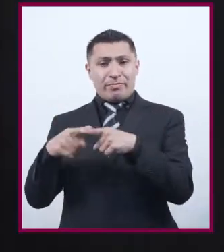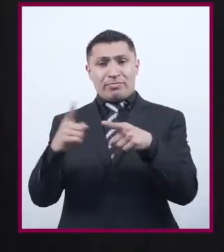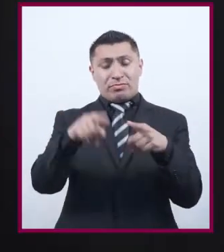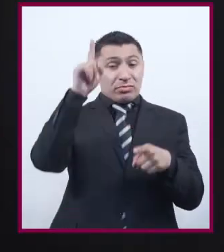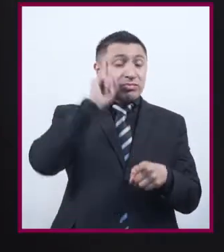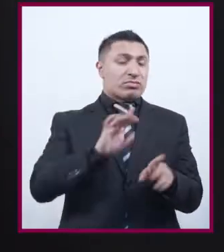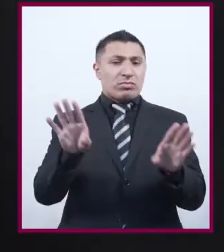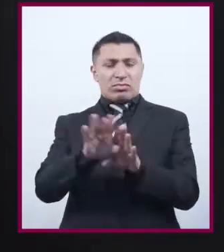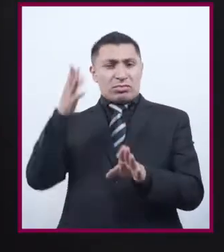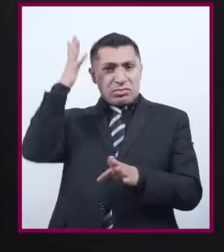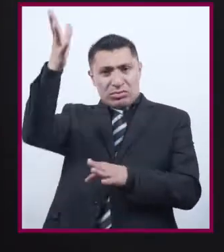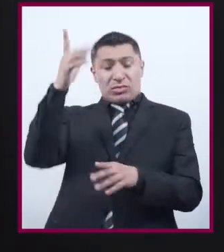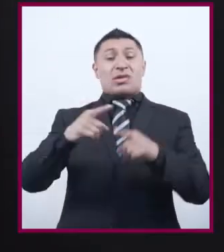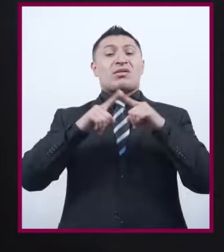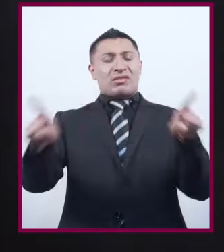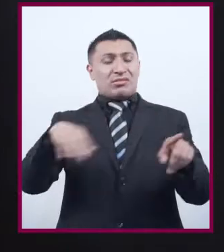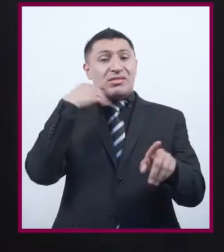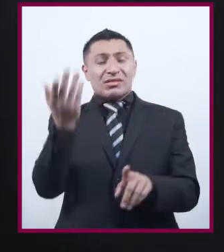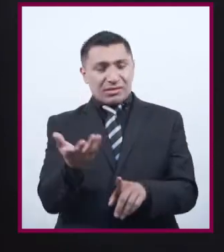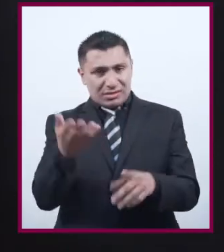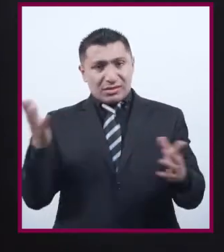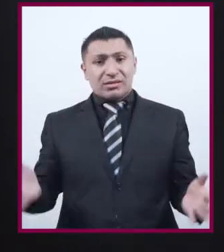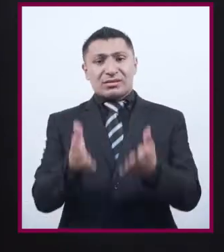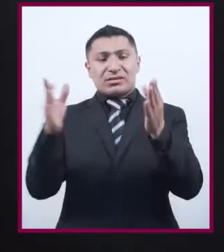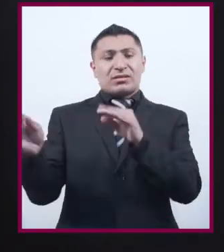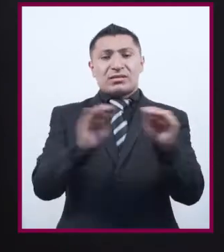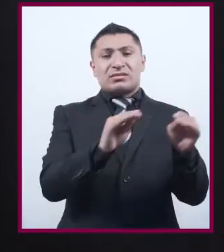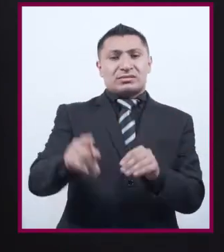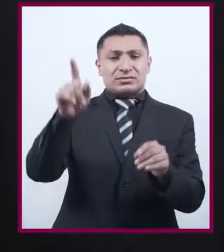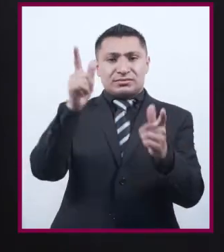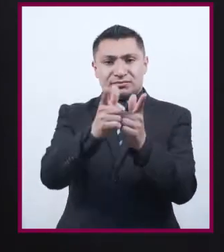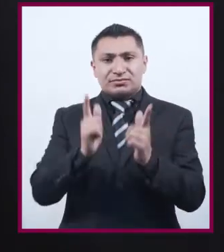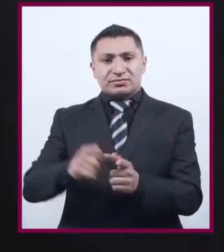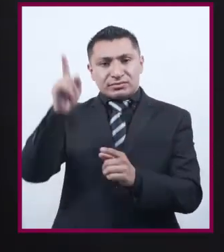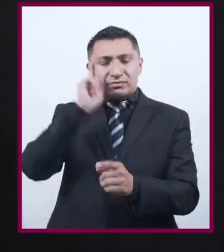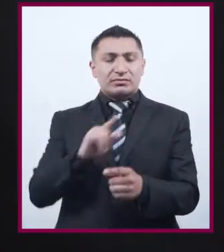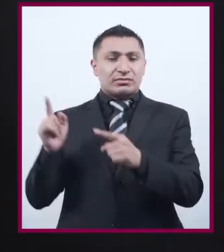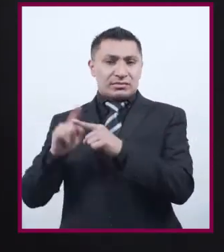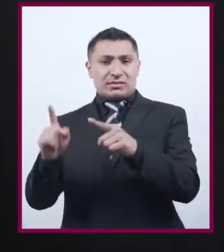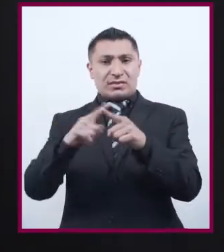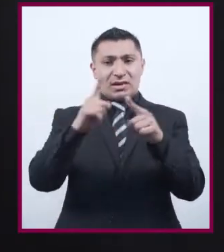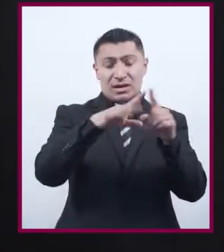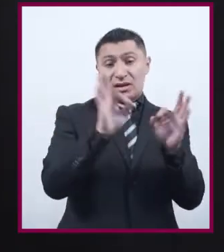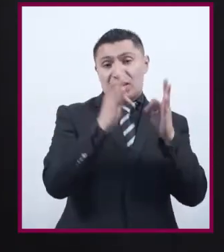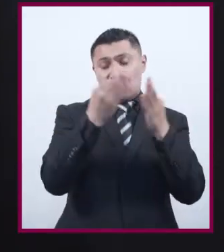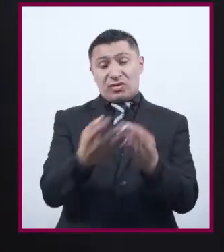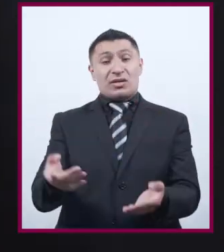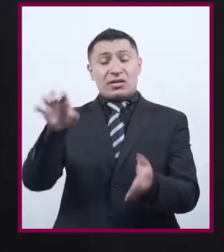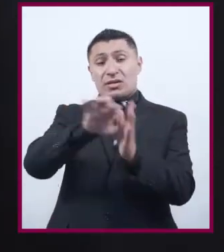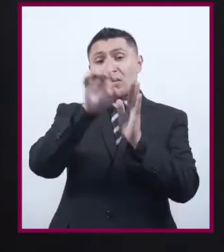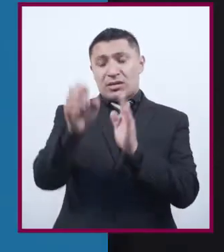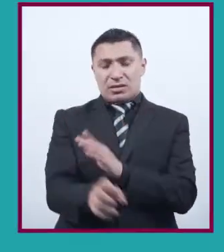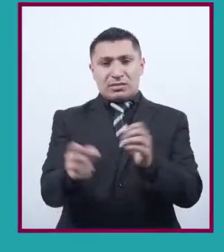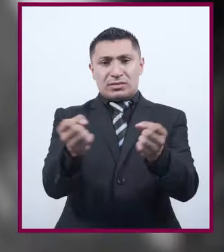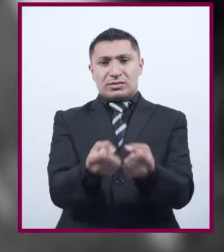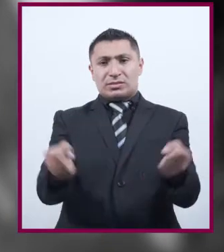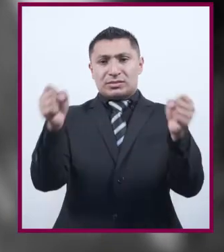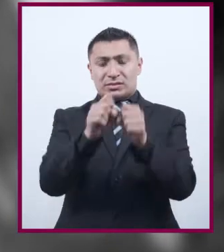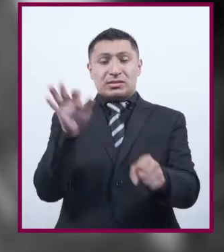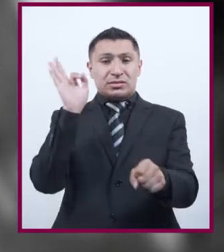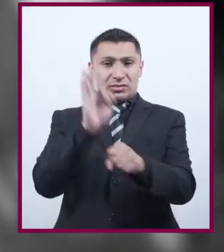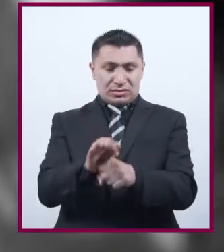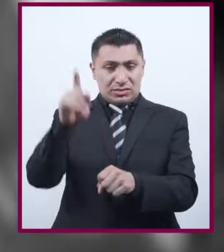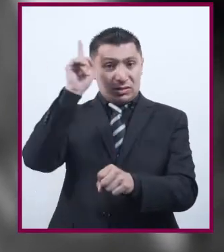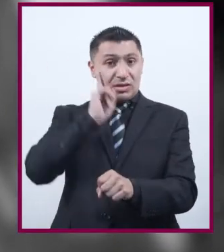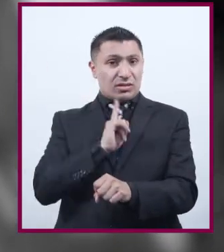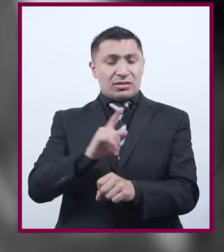diversas mujeres vislumbraron un futuro diferente e impulsaron movimientos feministas desde diversas trincheras, entre ellos la